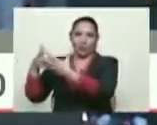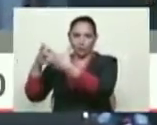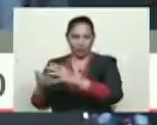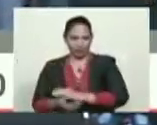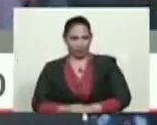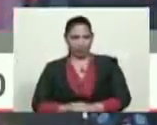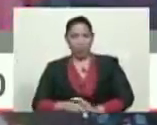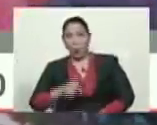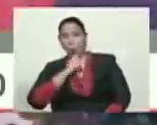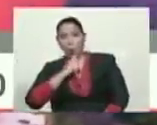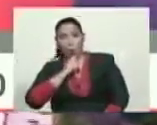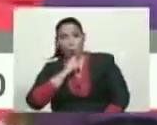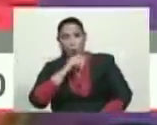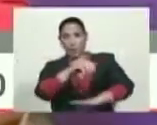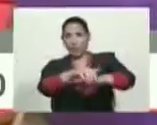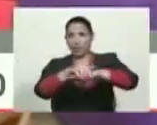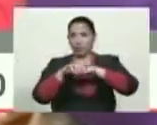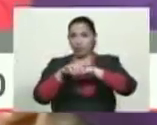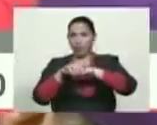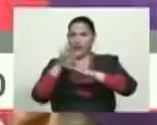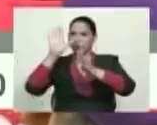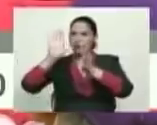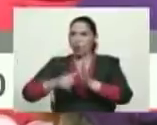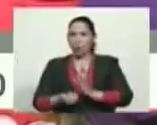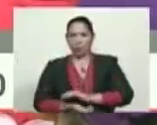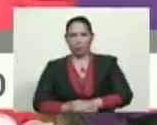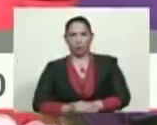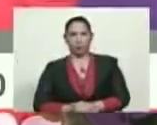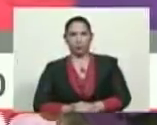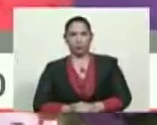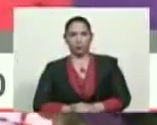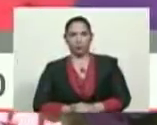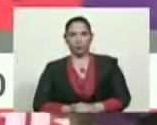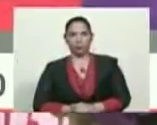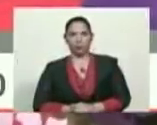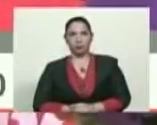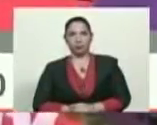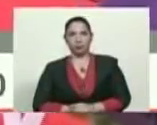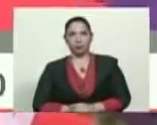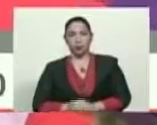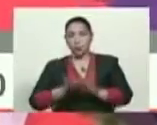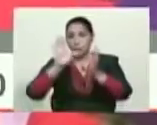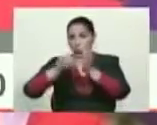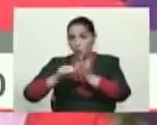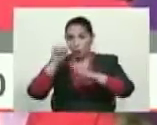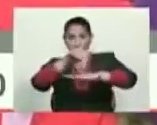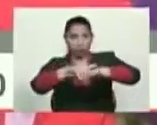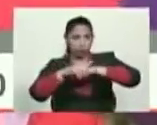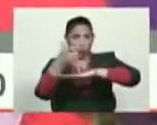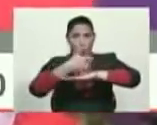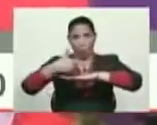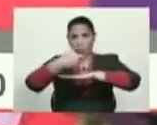El oro de Inglaterra se lo roba. Se lo roban los ingleses, el gobierno inglés.